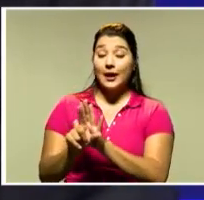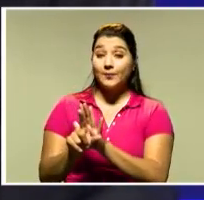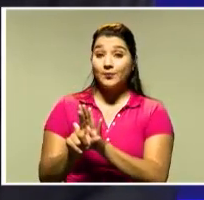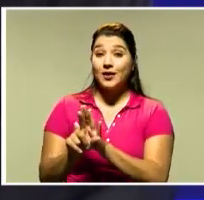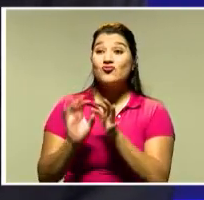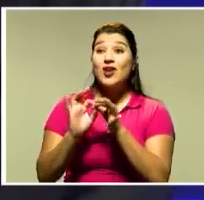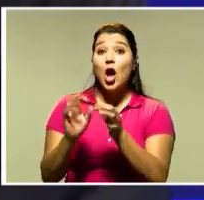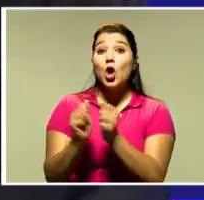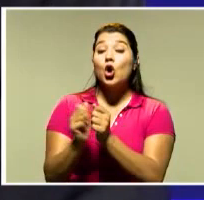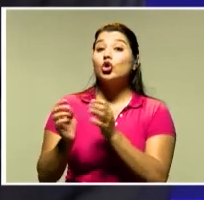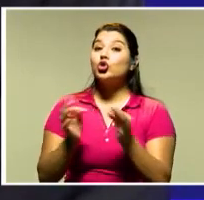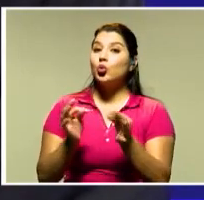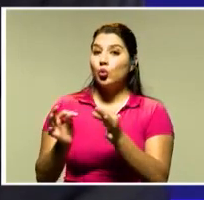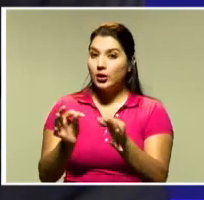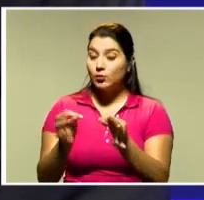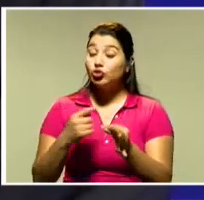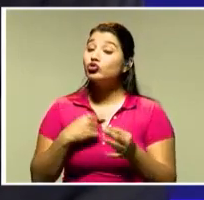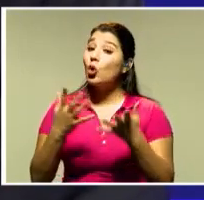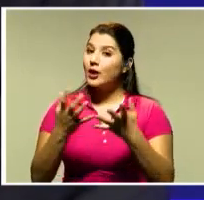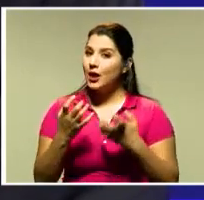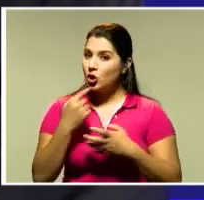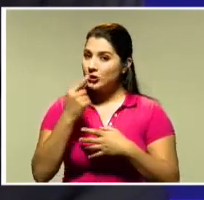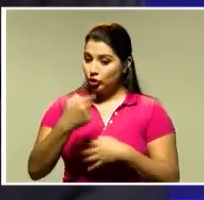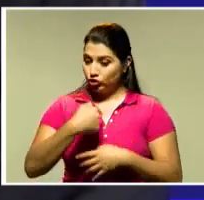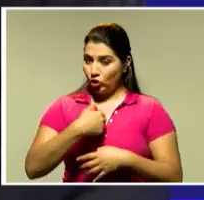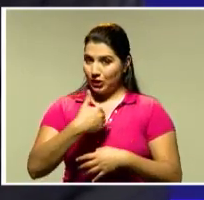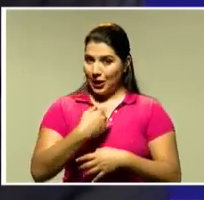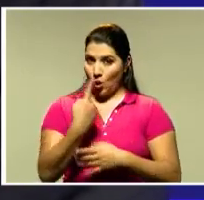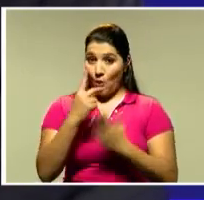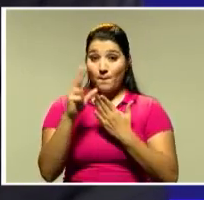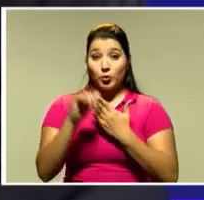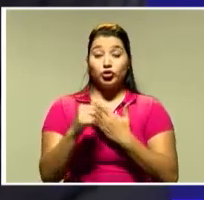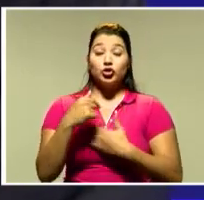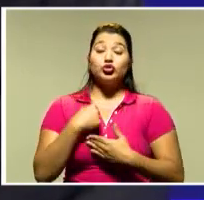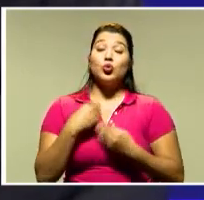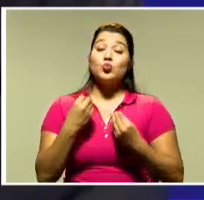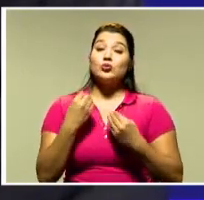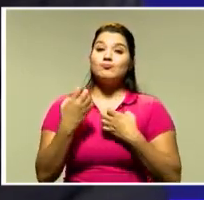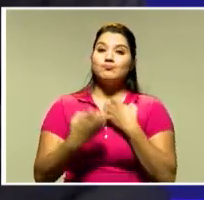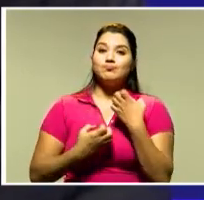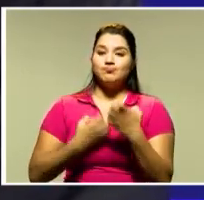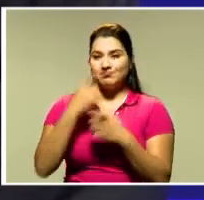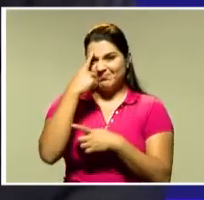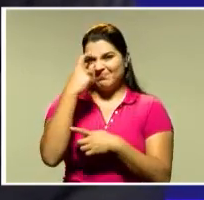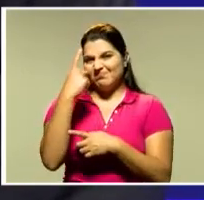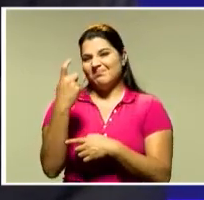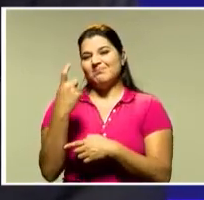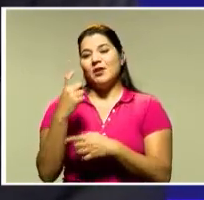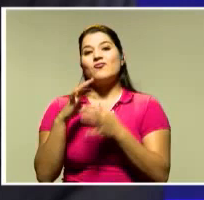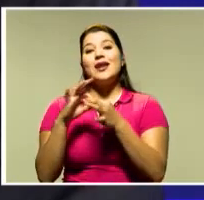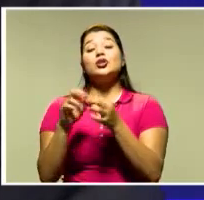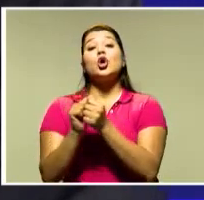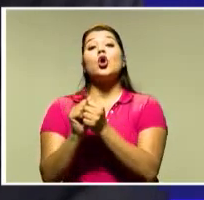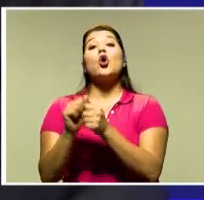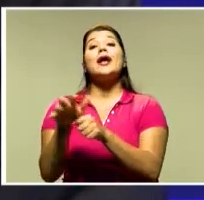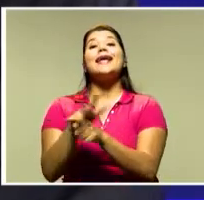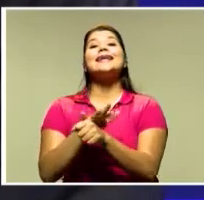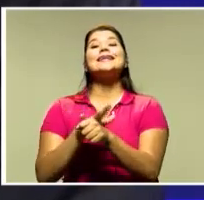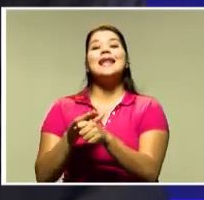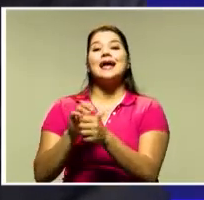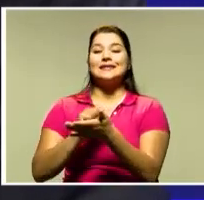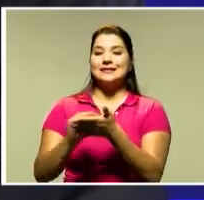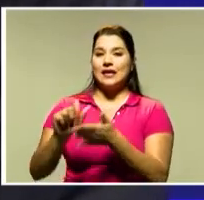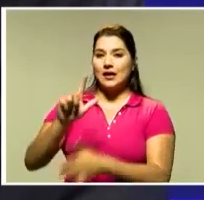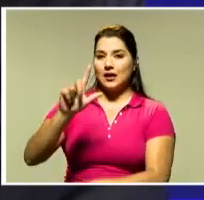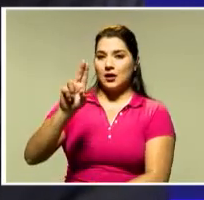materia de turismo quiero decir que yo tengo un proyecto que me genera mucha ilusión, que es el que tiene que ver con la isla San Lucas. Ajá. Ya